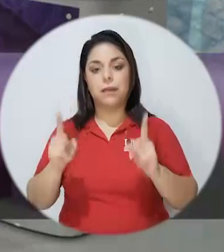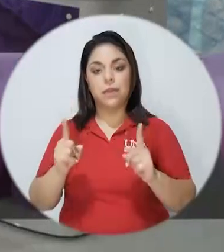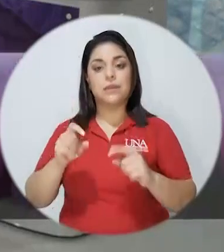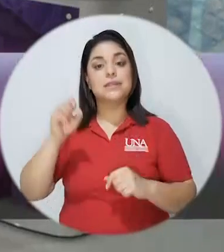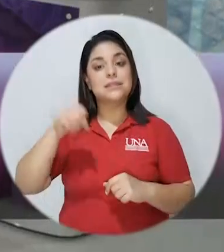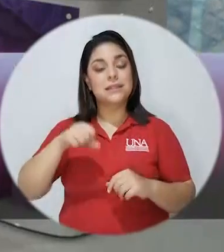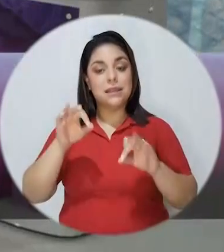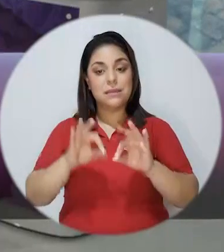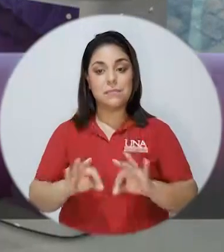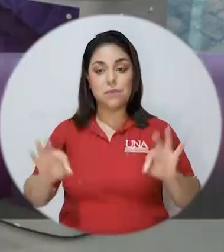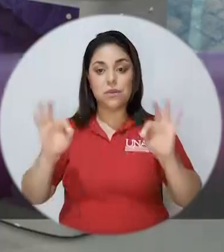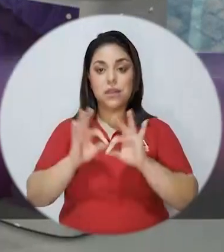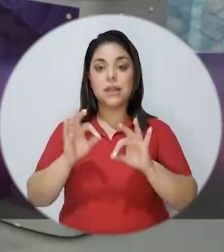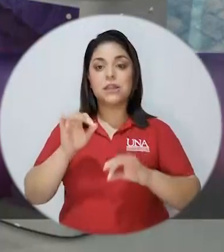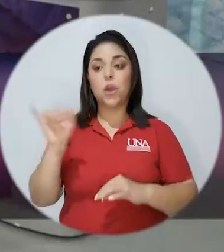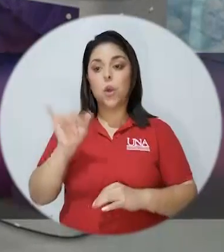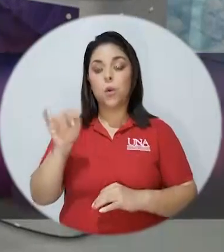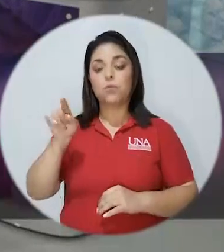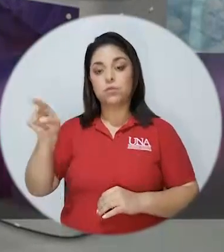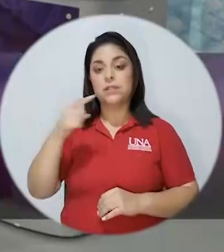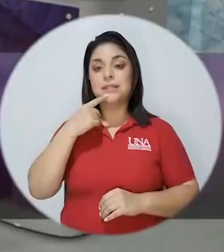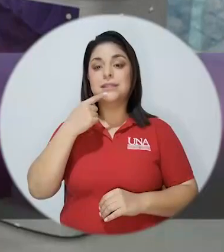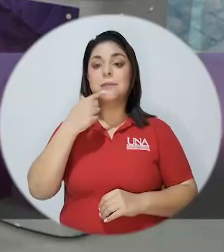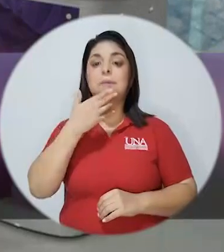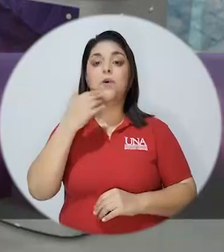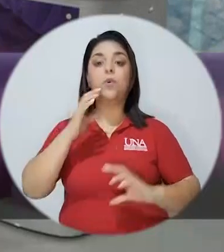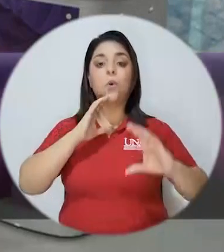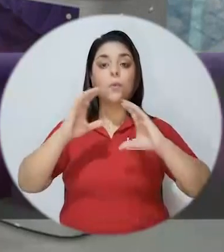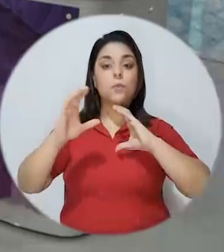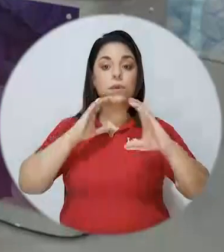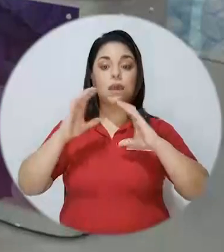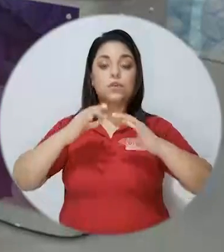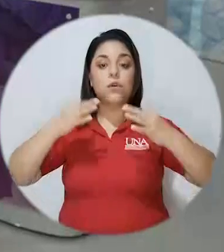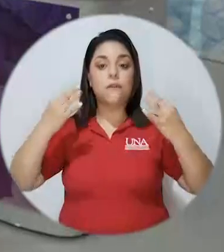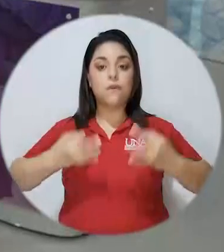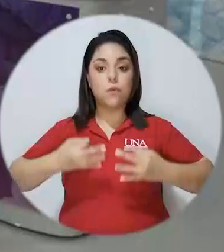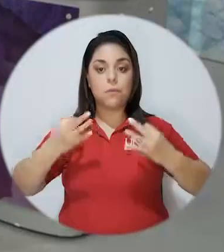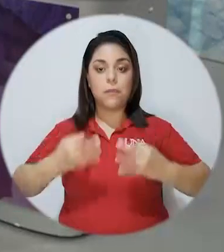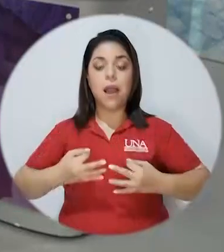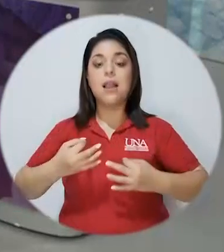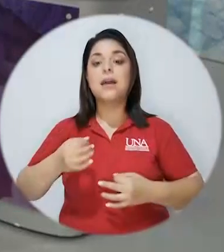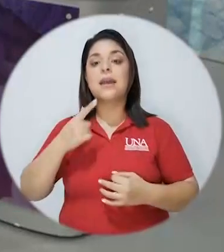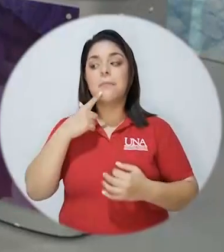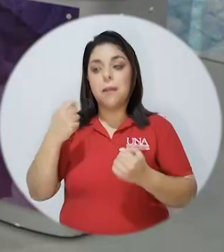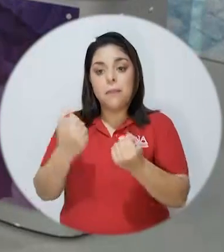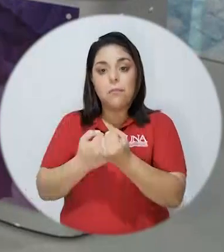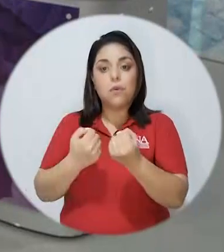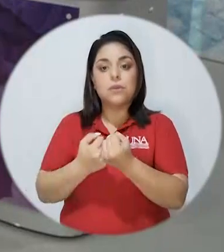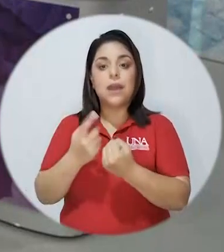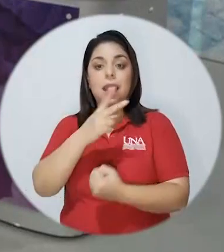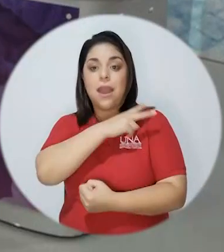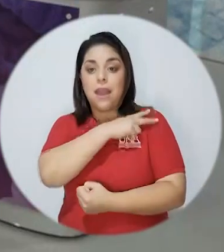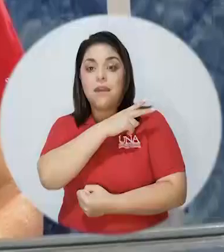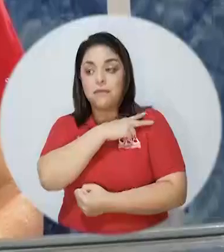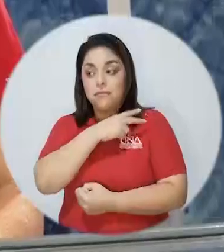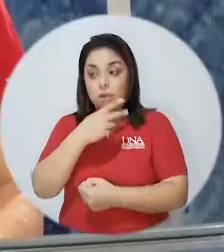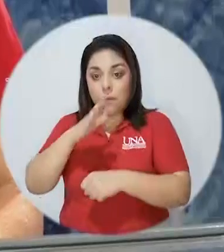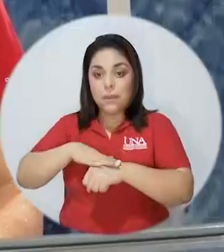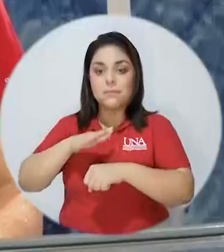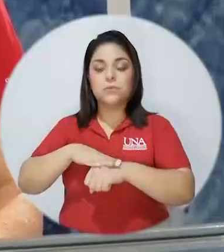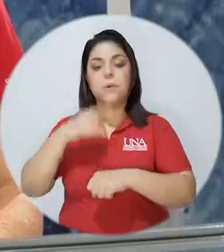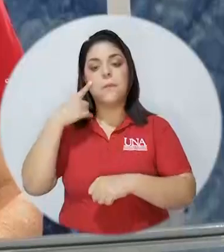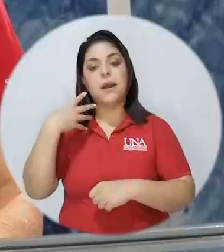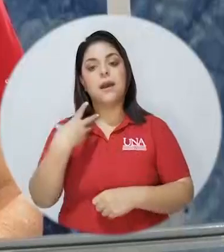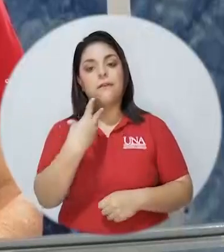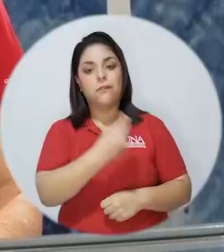Pero sí es importante eso que usted dice, una comunicación formal que a usted le respalde que usted tenía autorización de su patrono para estar fuera en